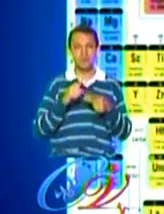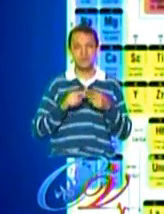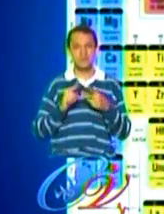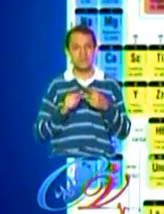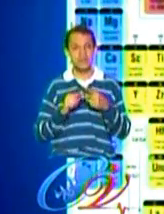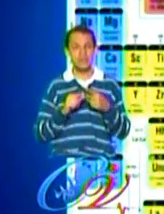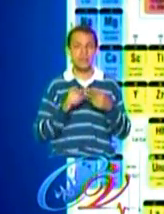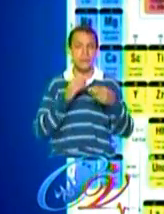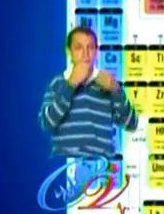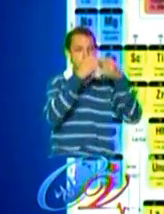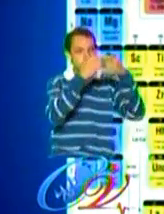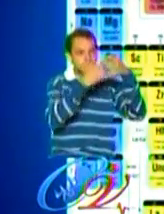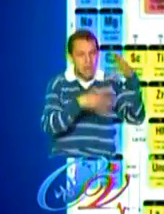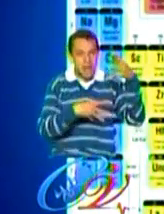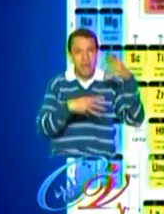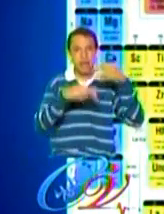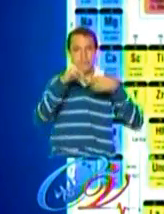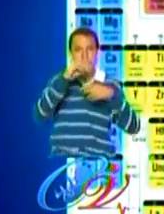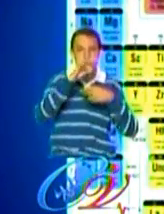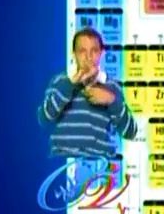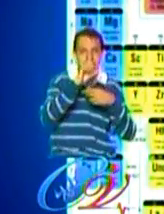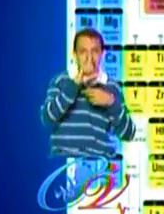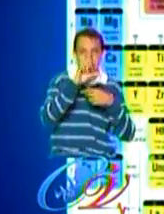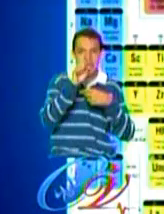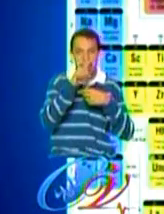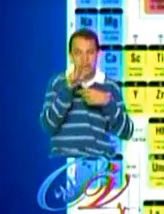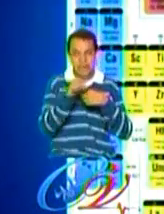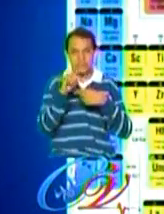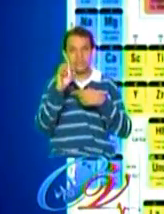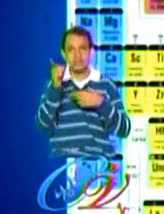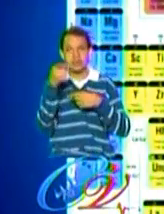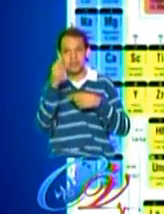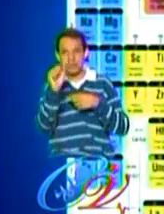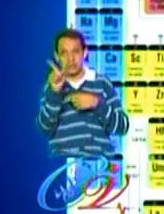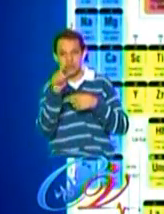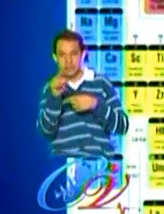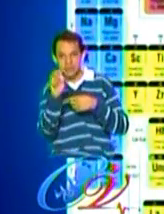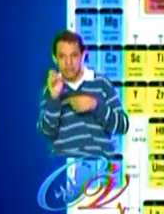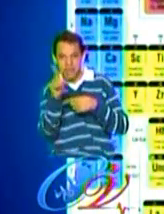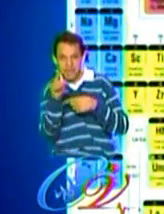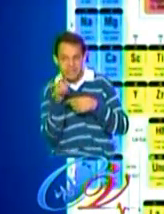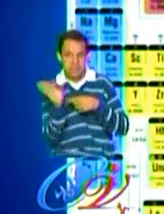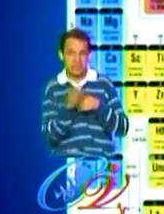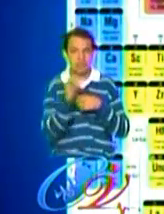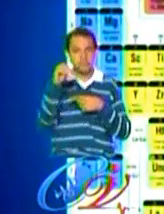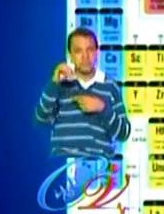Son metales, gases nobles, tenemos minerales.